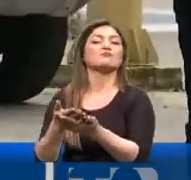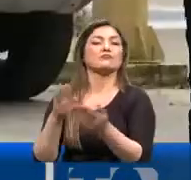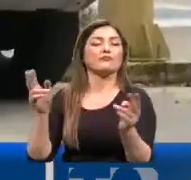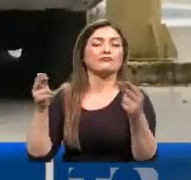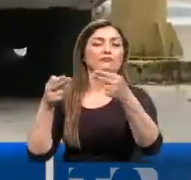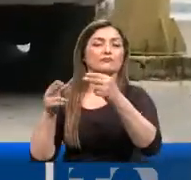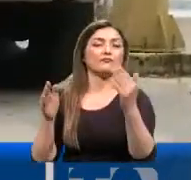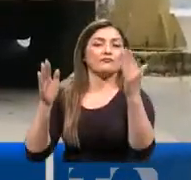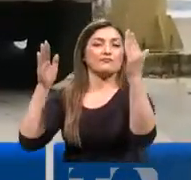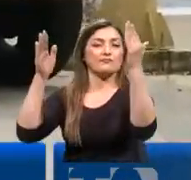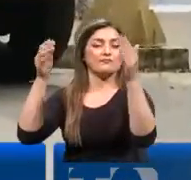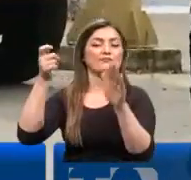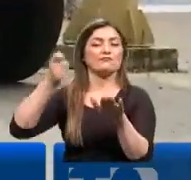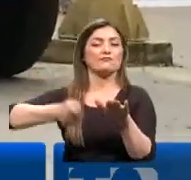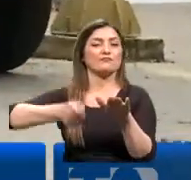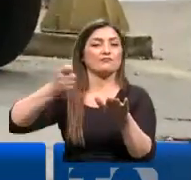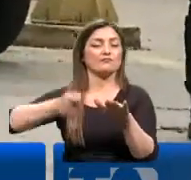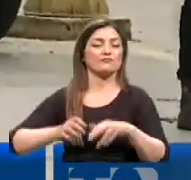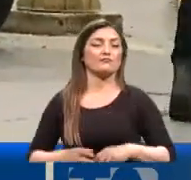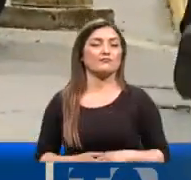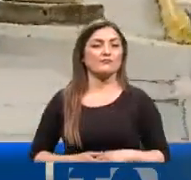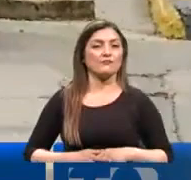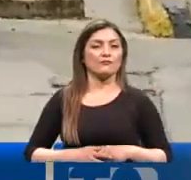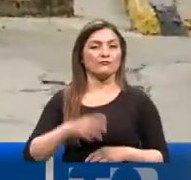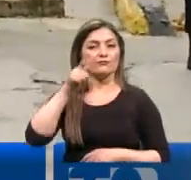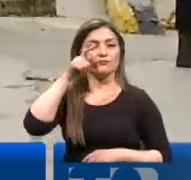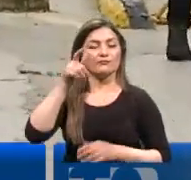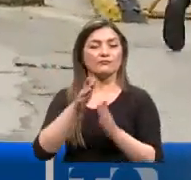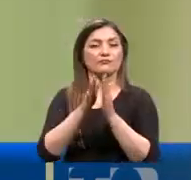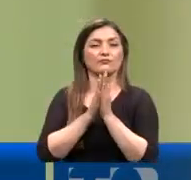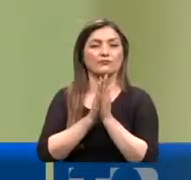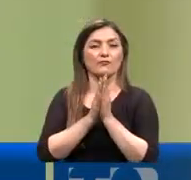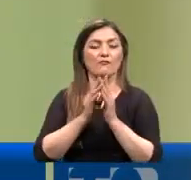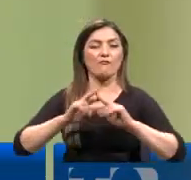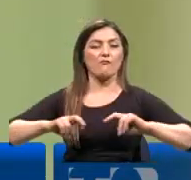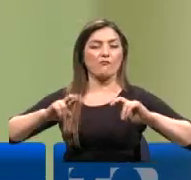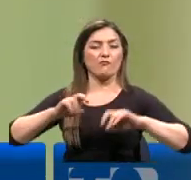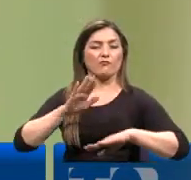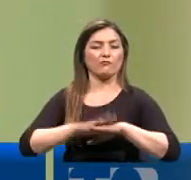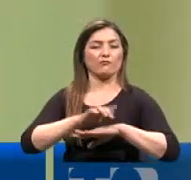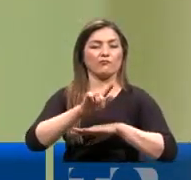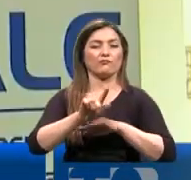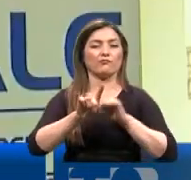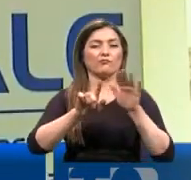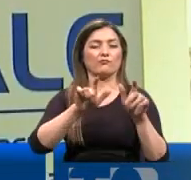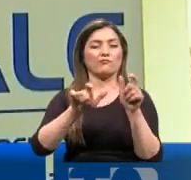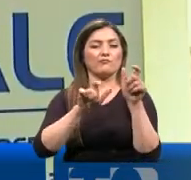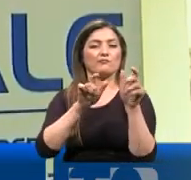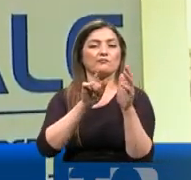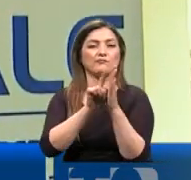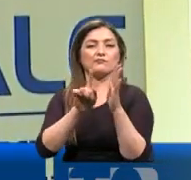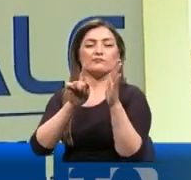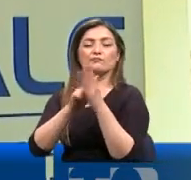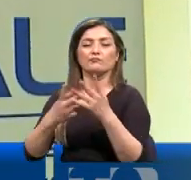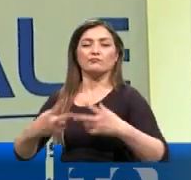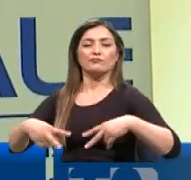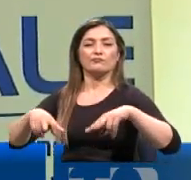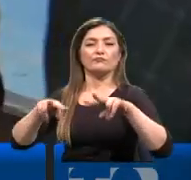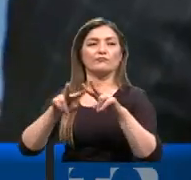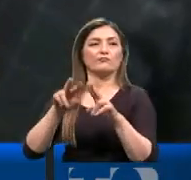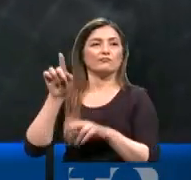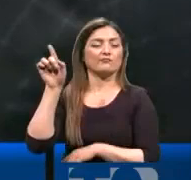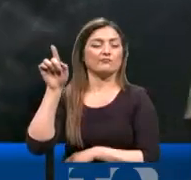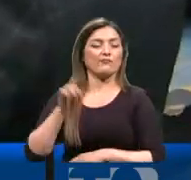Borja, donde este viernes Fiscalía pidió vincular a 6 personas más relacionadas con el depósito centralizado de valores de